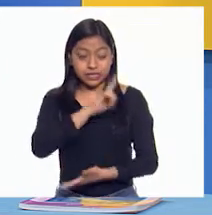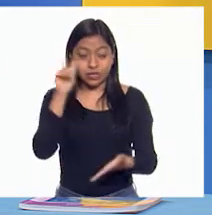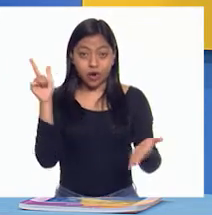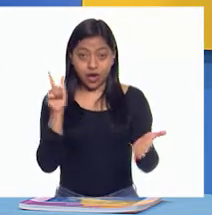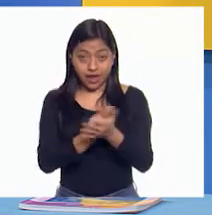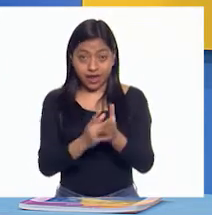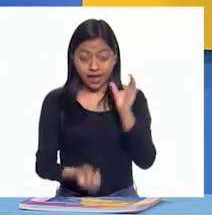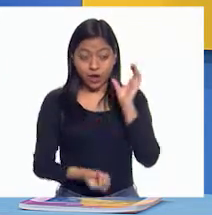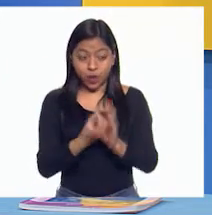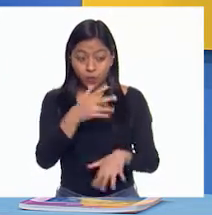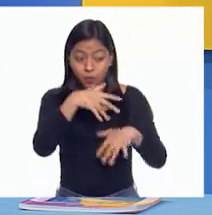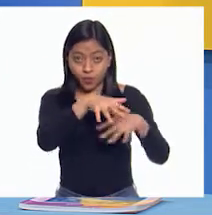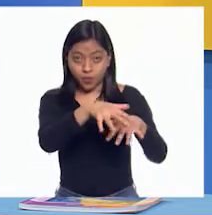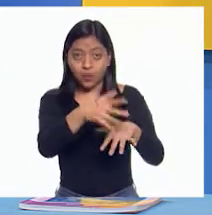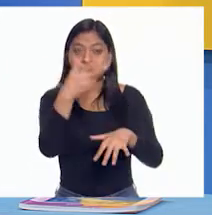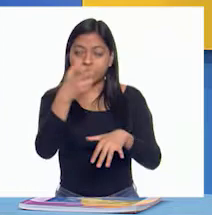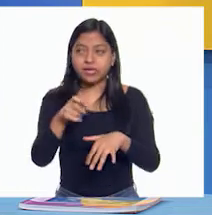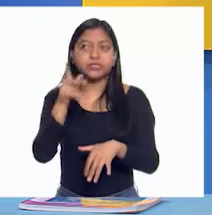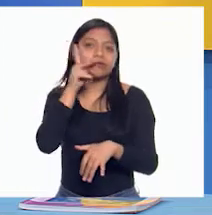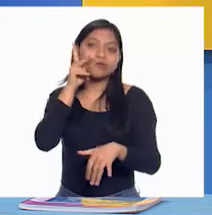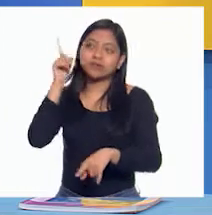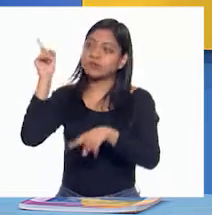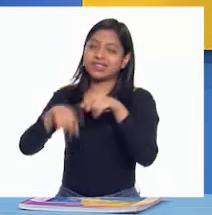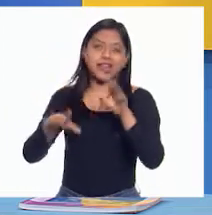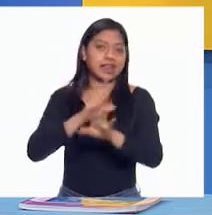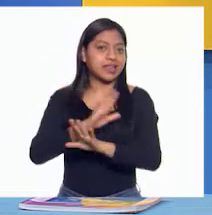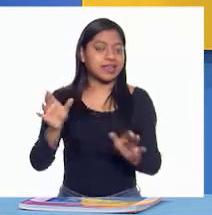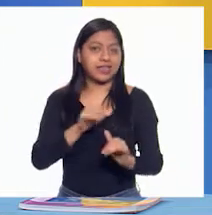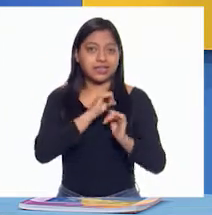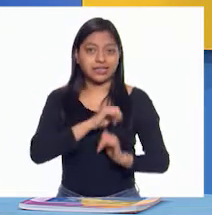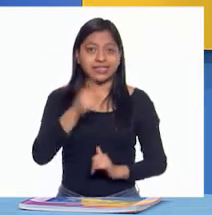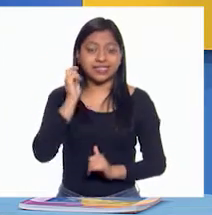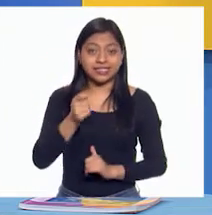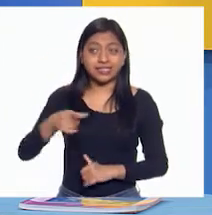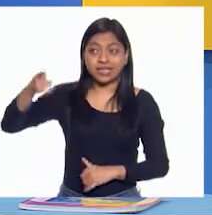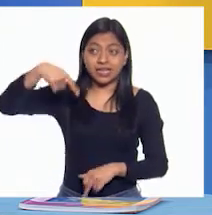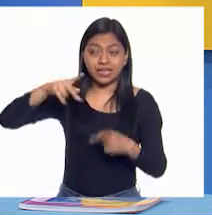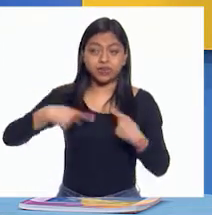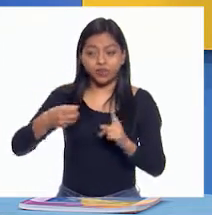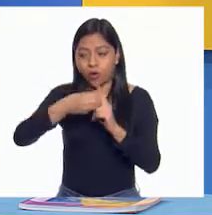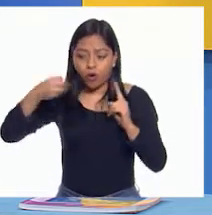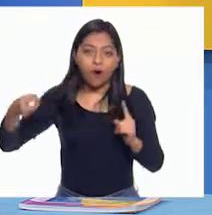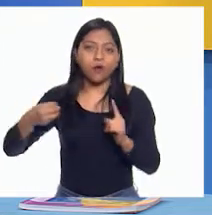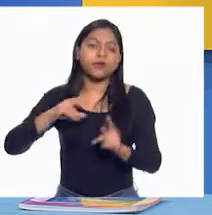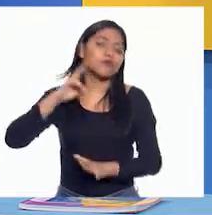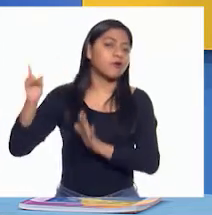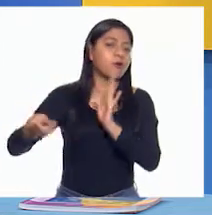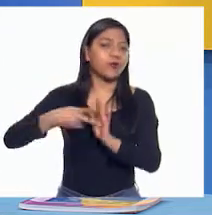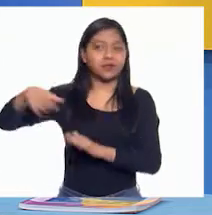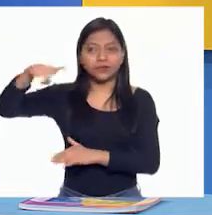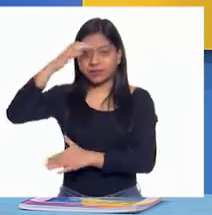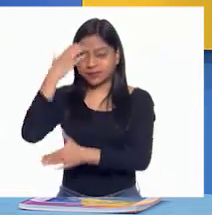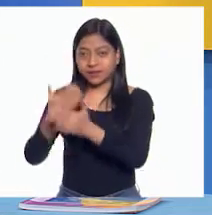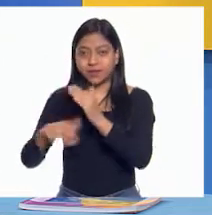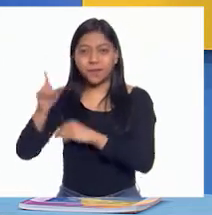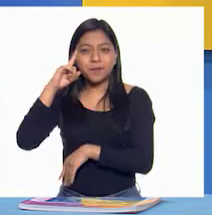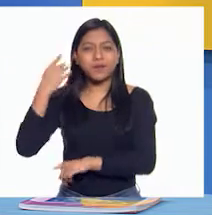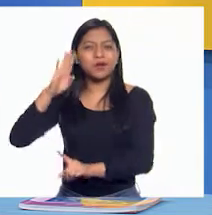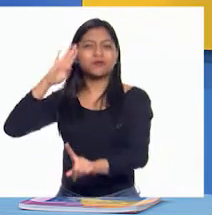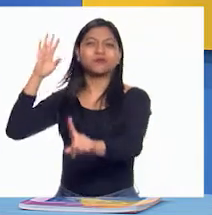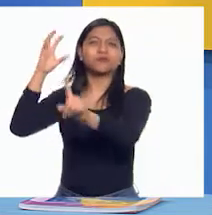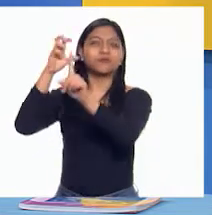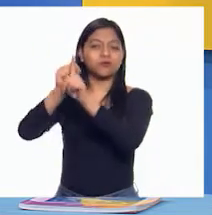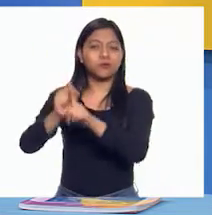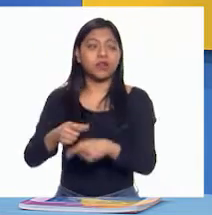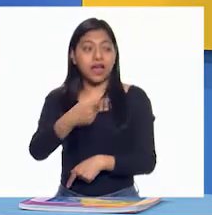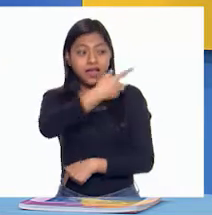parte del papado. Este proceso significó la renovación espiritual y la reorganización de la Iglesia Católica con miras a responder